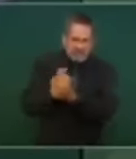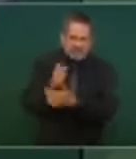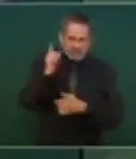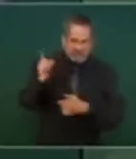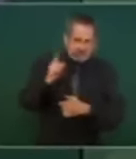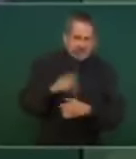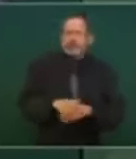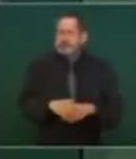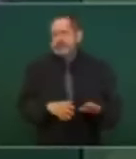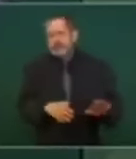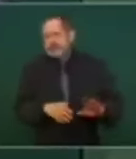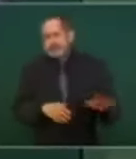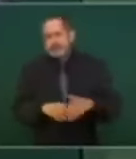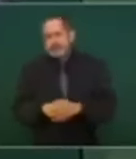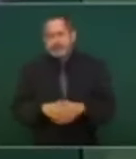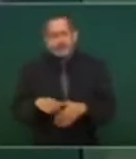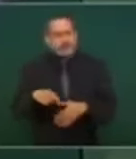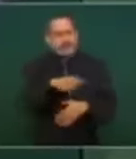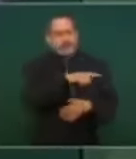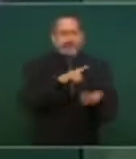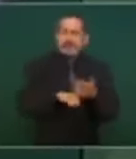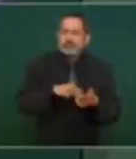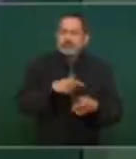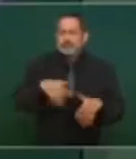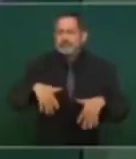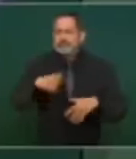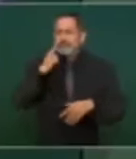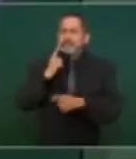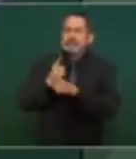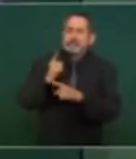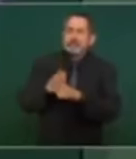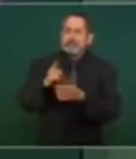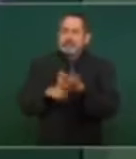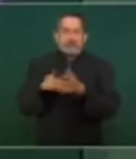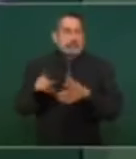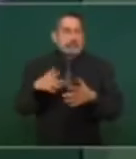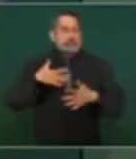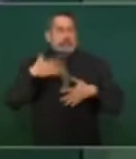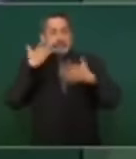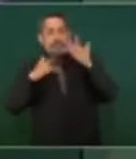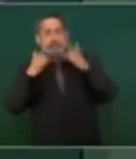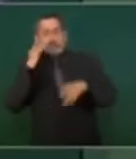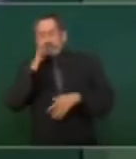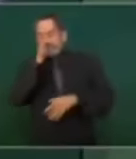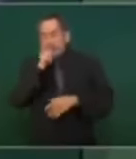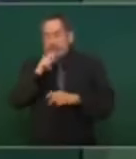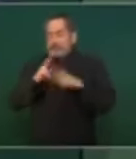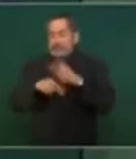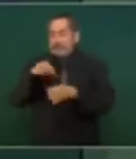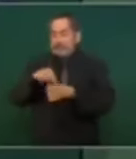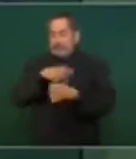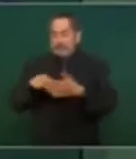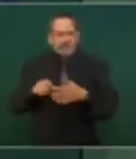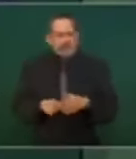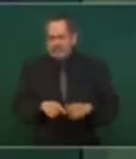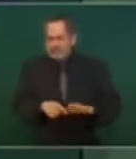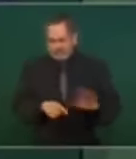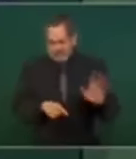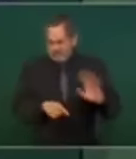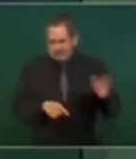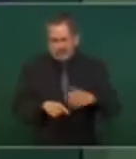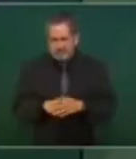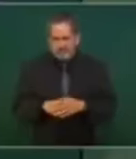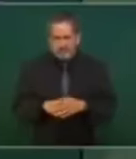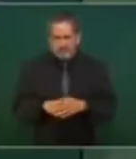es básicamente para intimidar, para que la gente no participe,